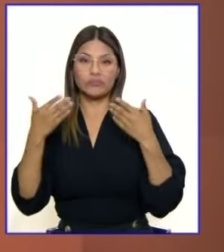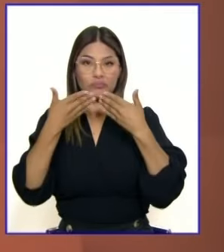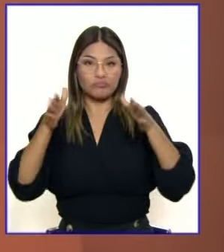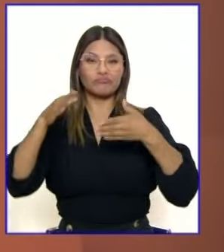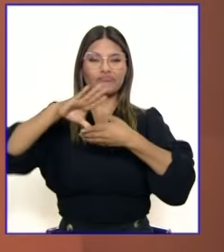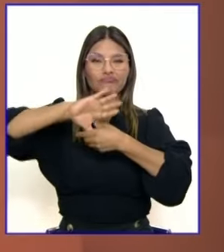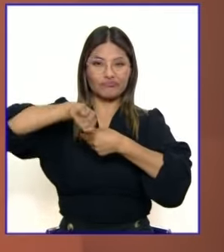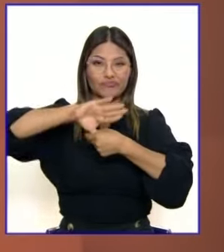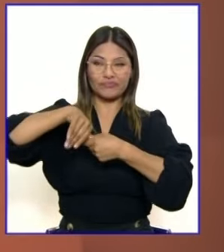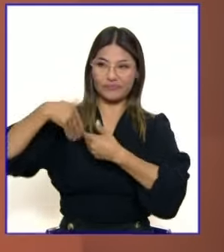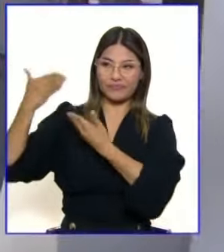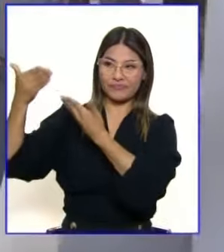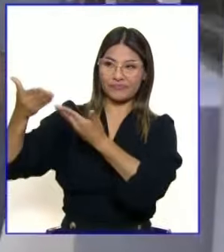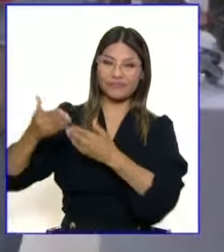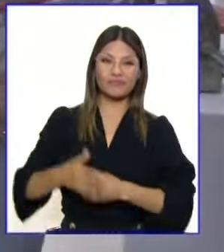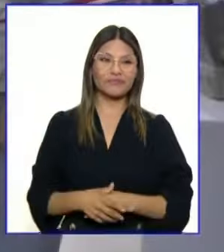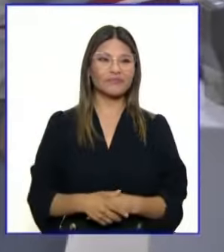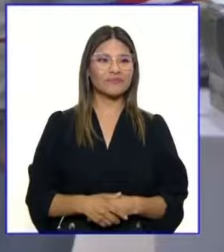instantes. Aquí la nota.